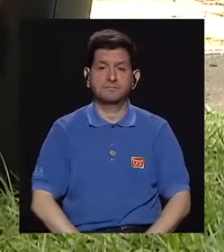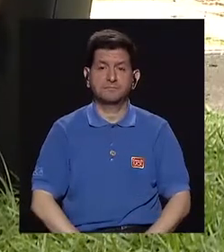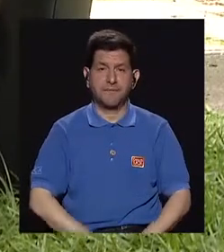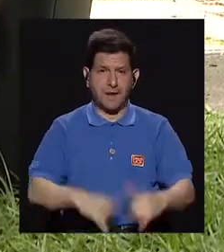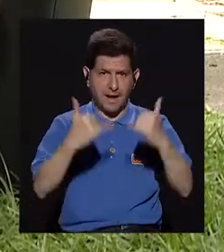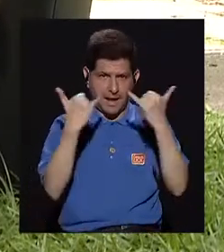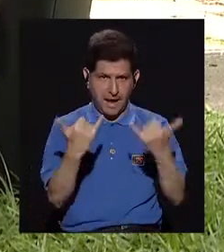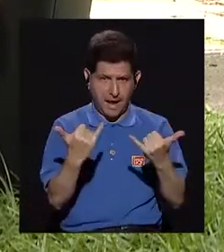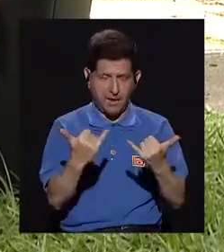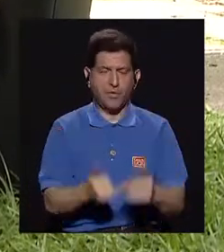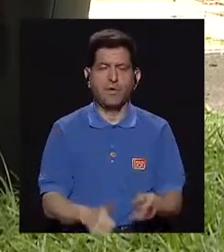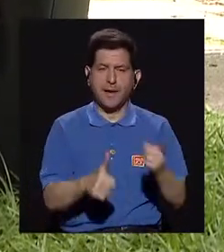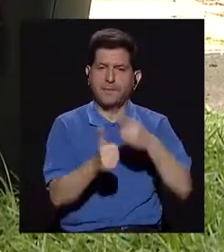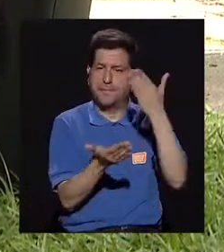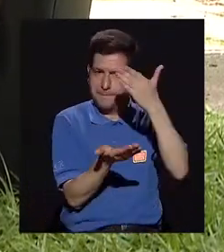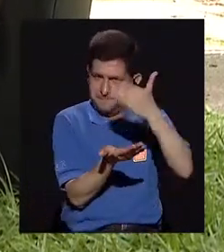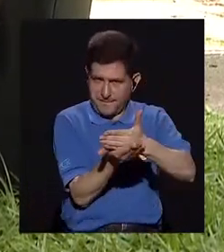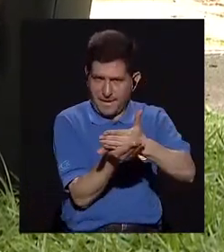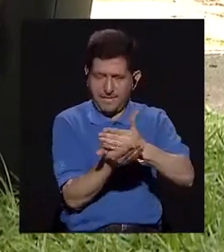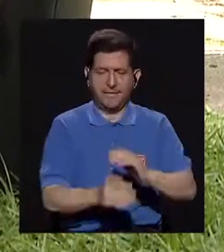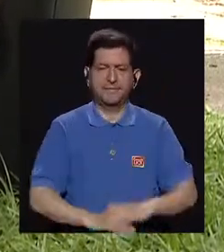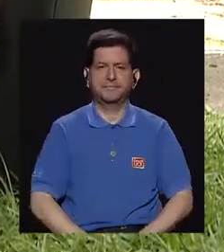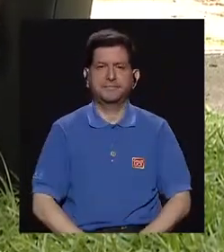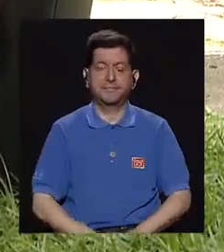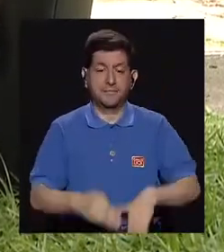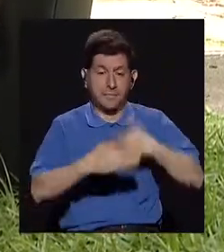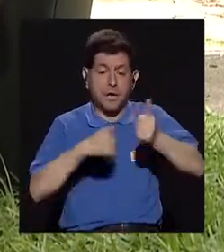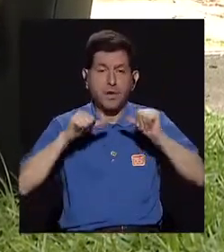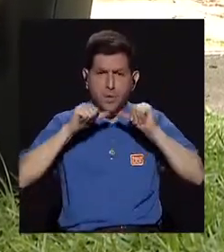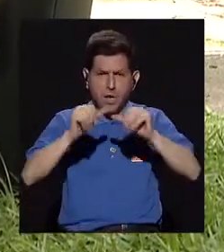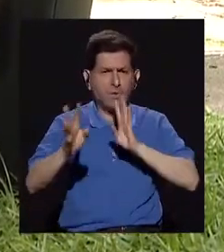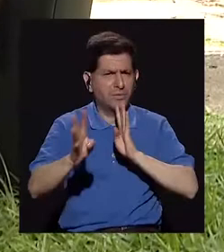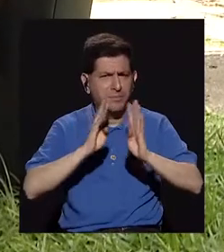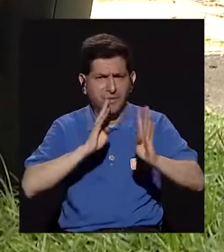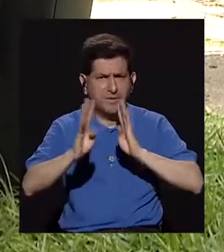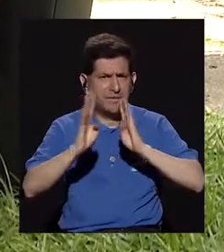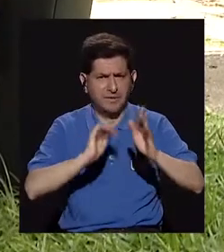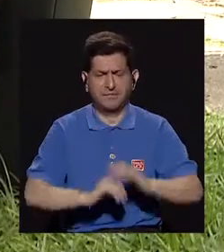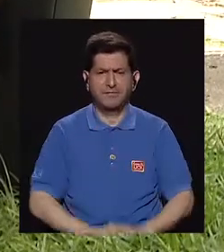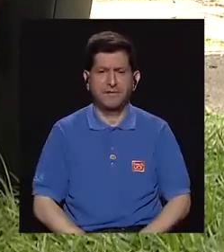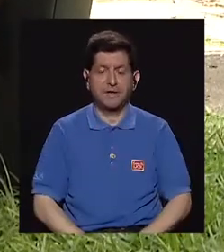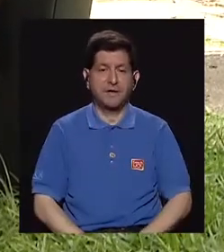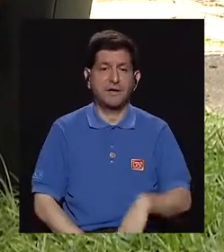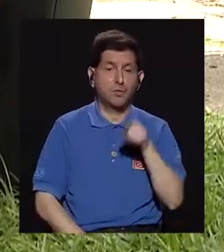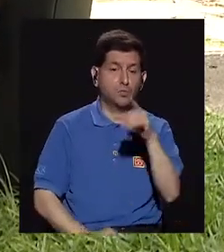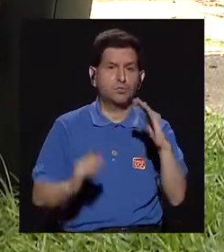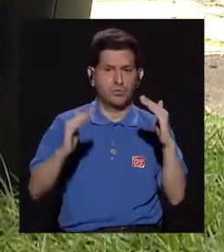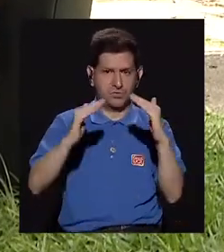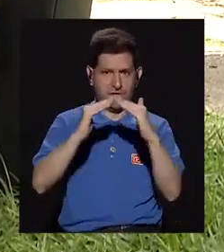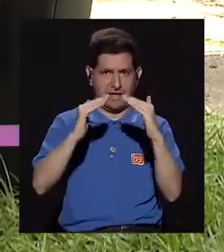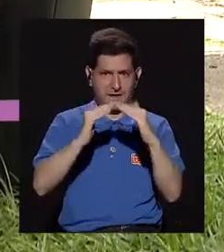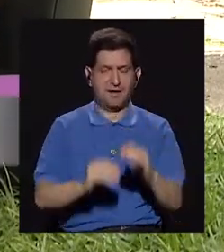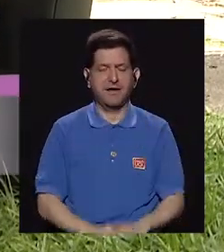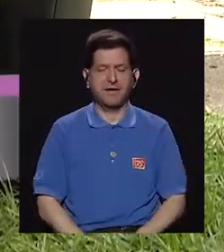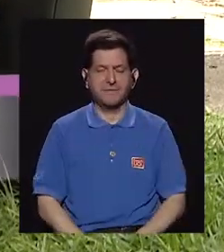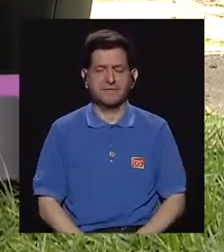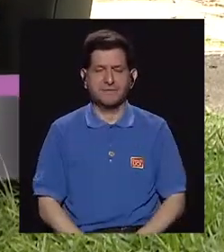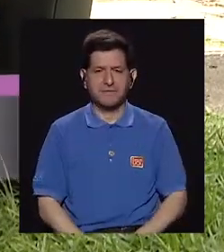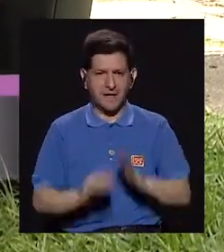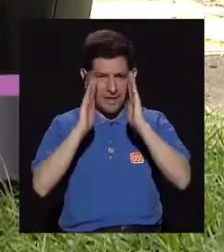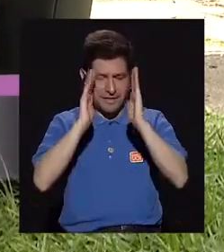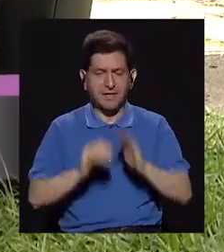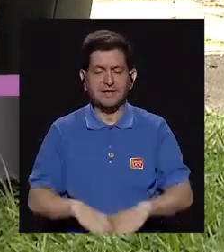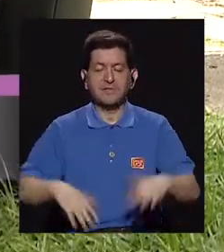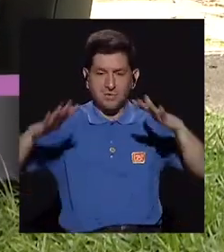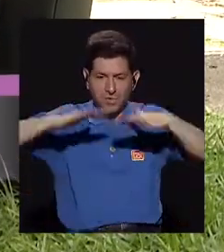hacer en este momento una primera pausa, Mario, para seguir conversando allá en sus hogares acerca de los